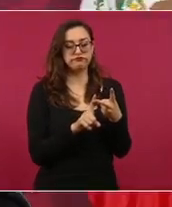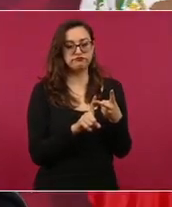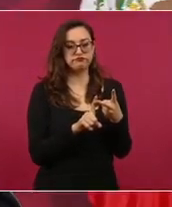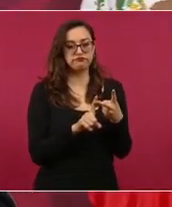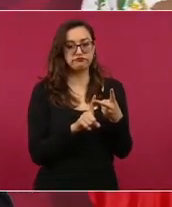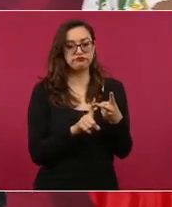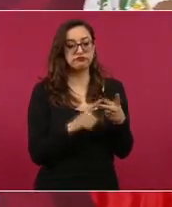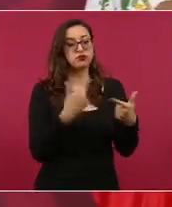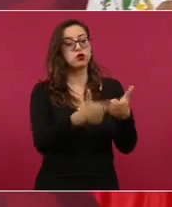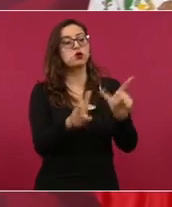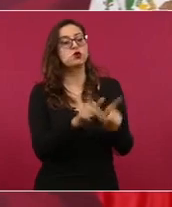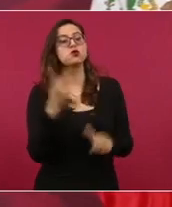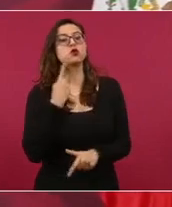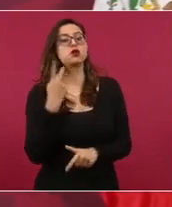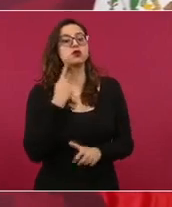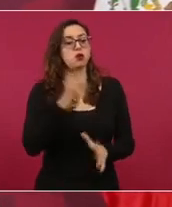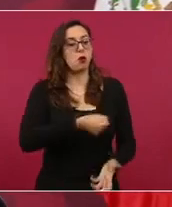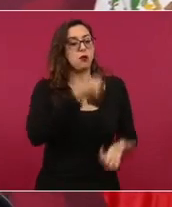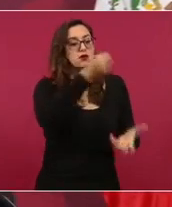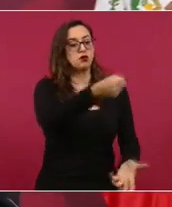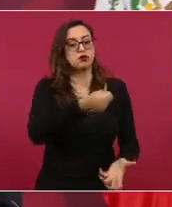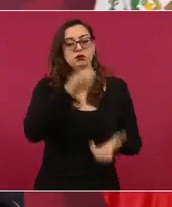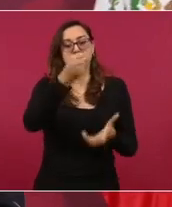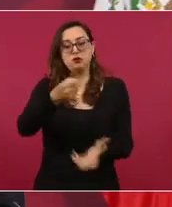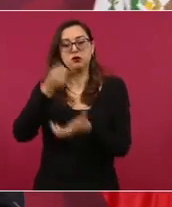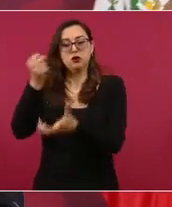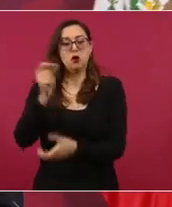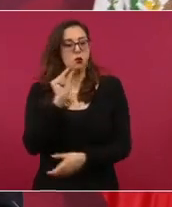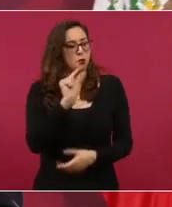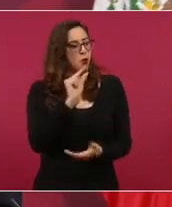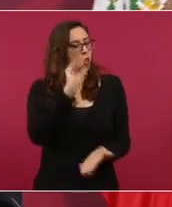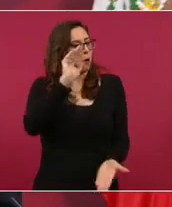el presupuesto a los partidos,